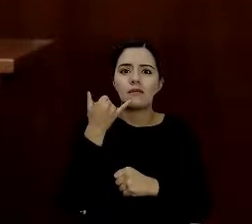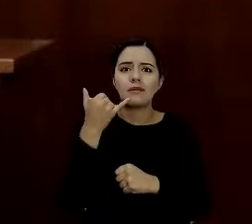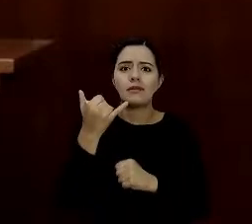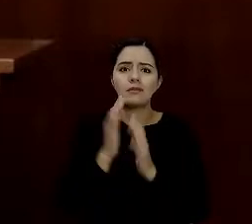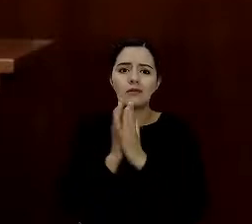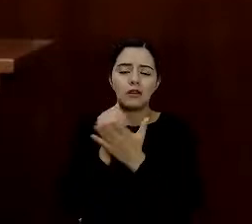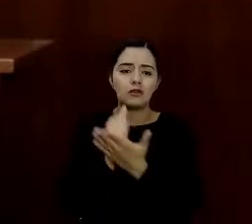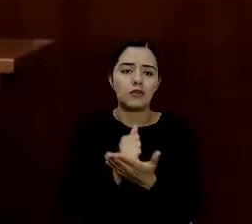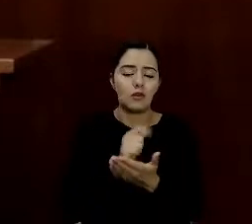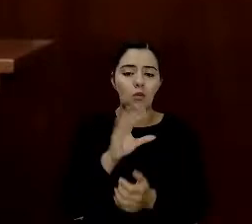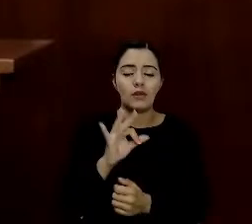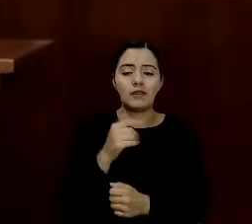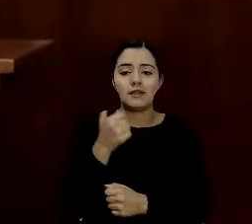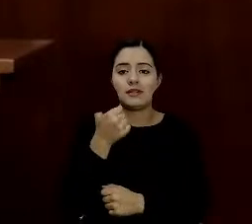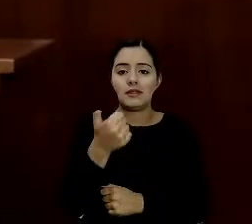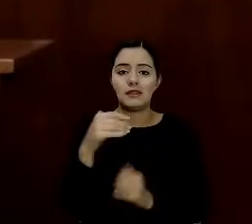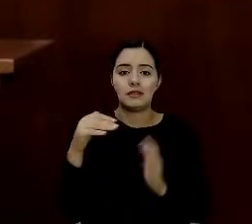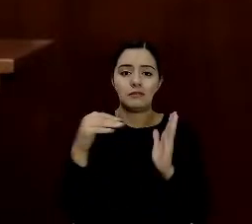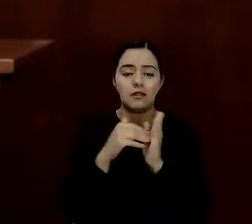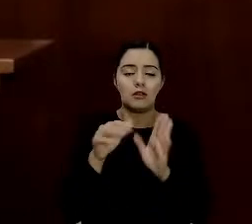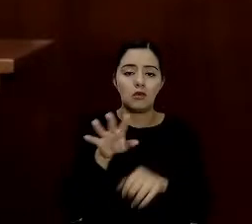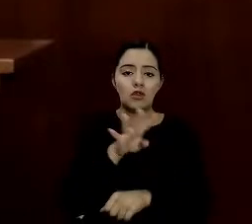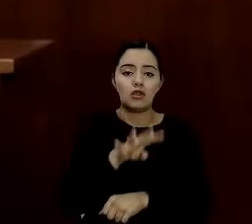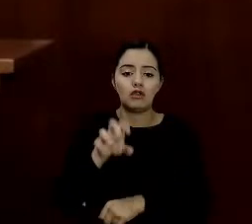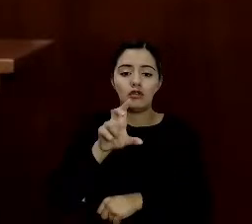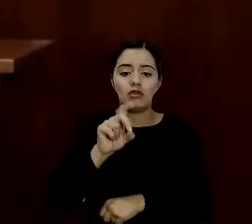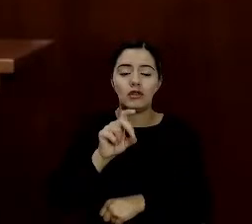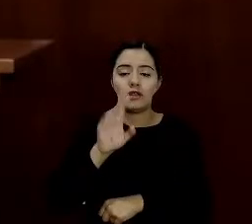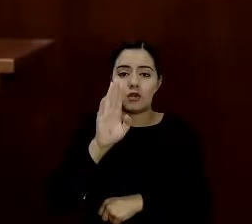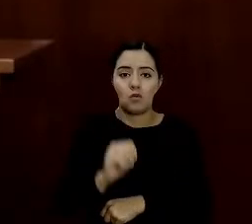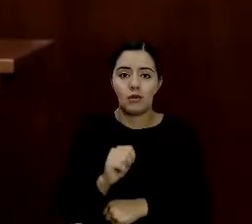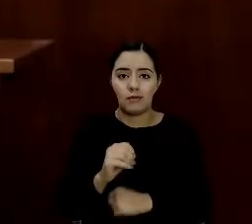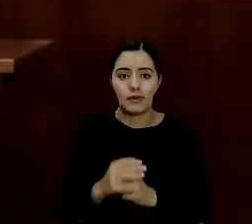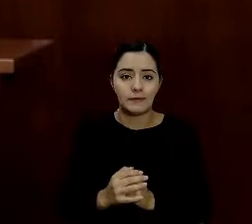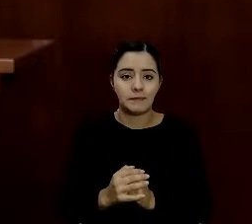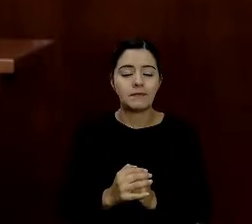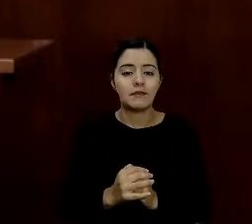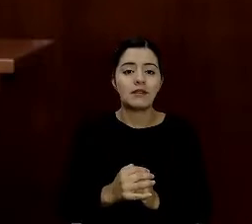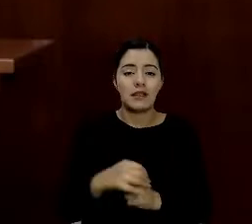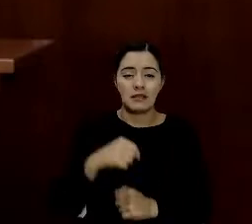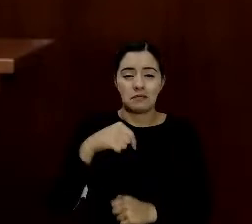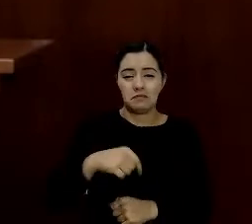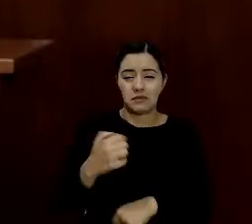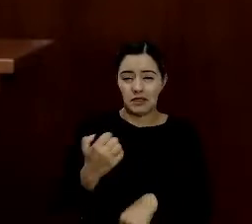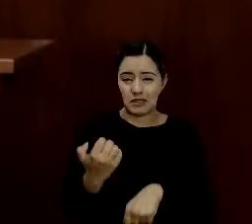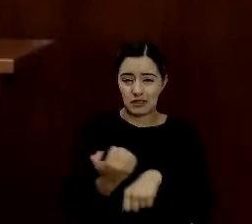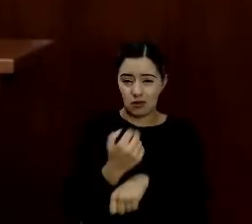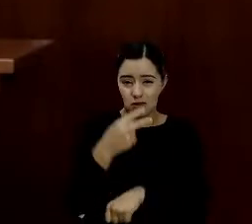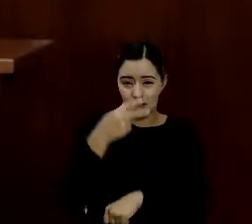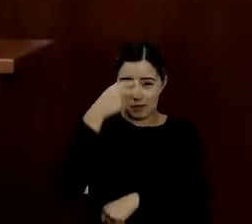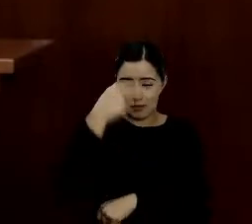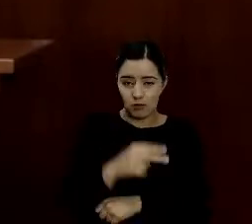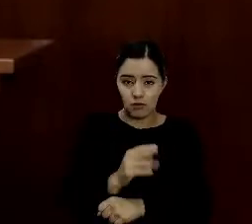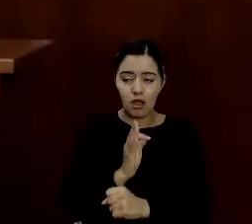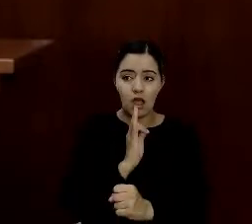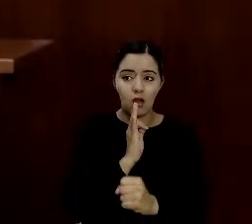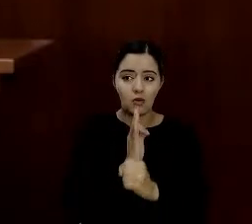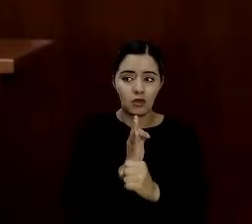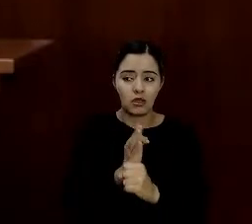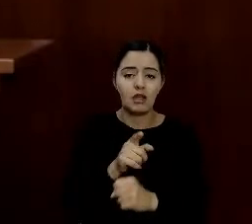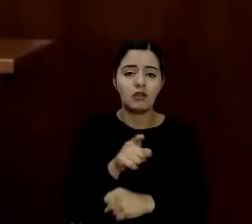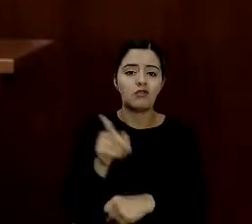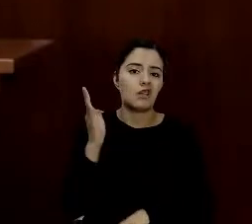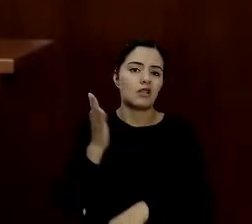cuarenta y seis mil cuatrocientos treinta y nueve casos cabe mencionar que nuestra entidad actualmente las penas van de uno